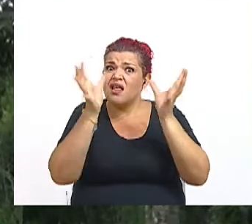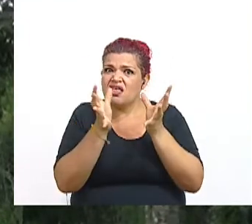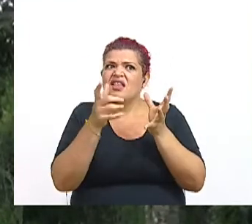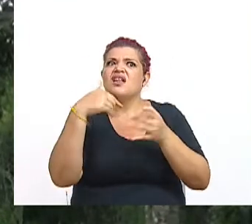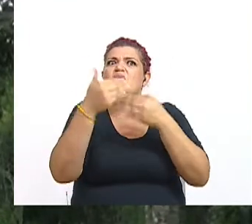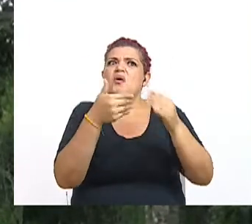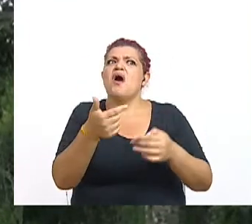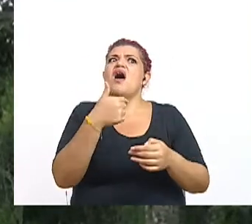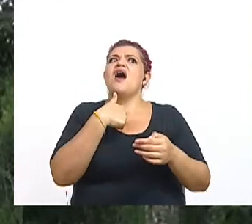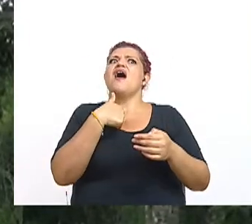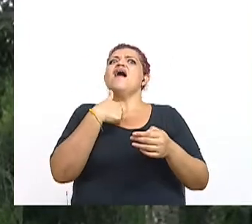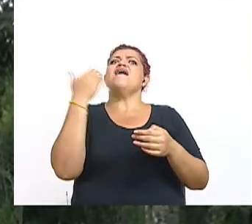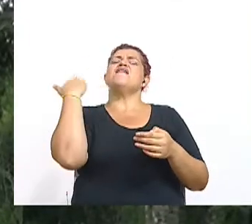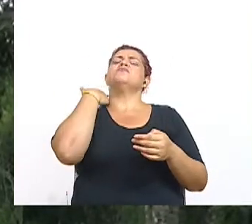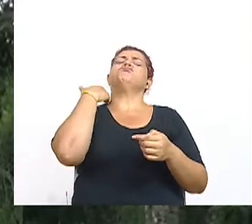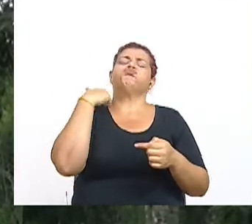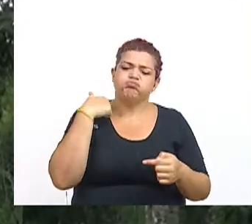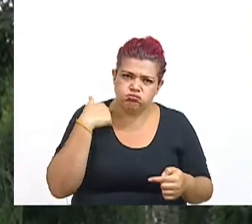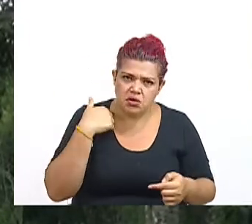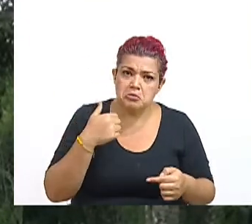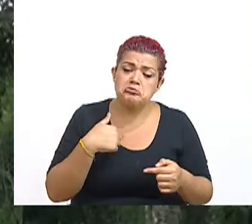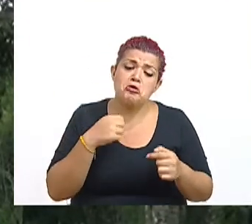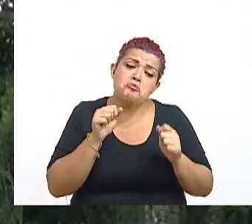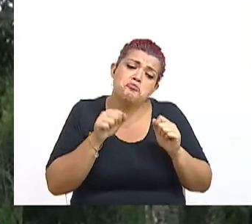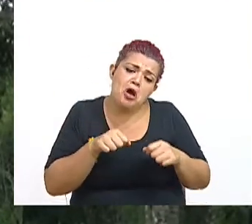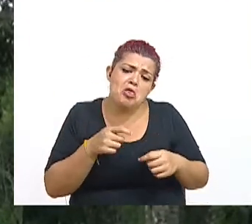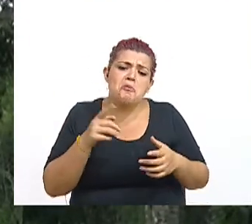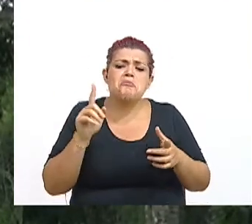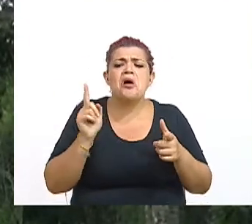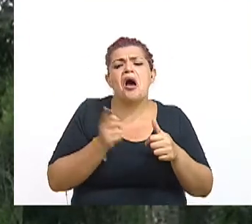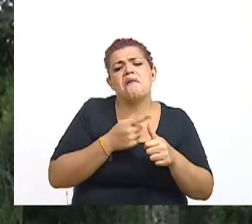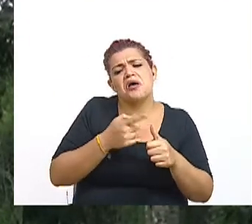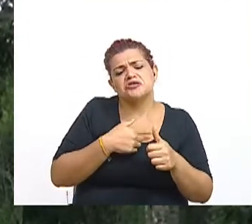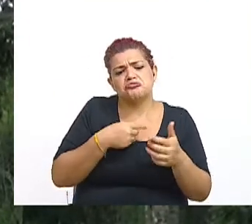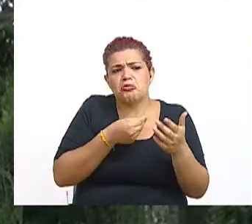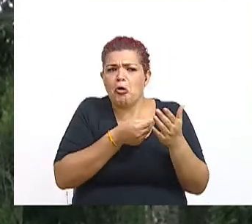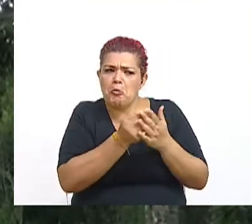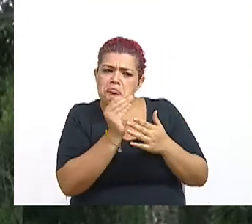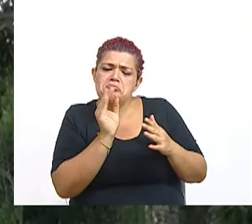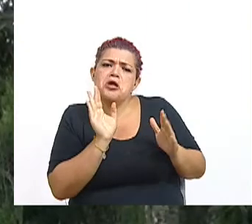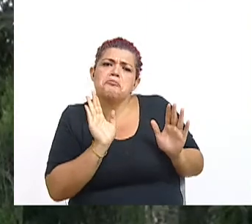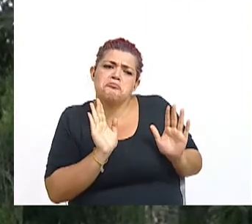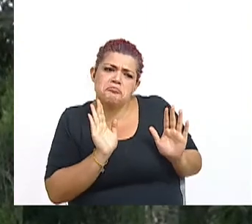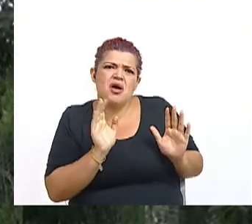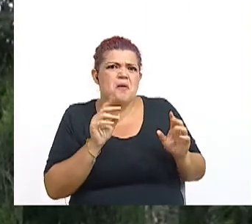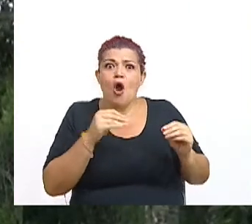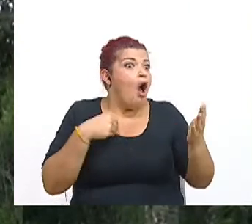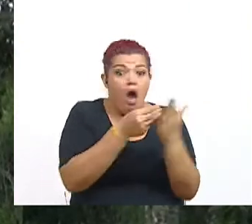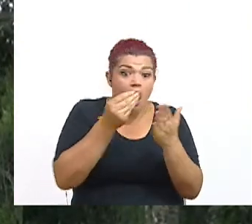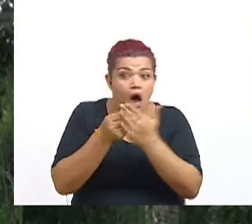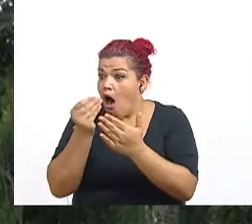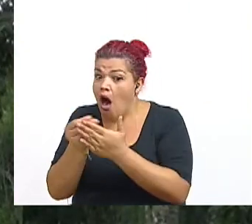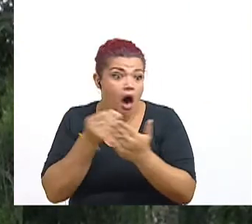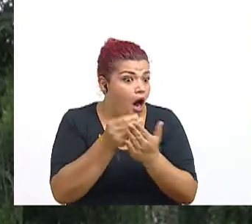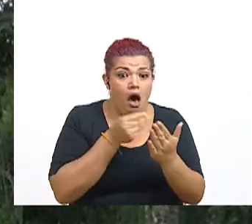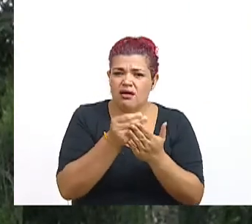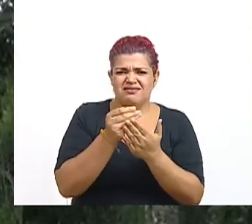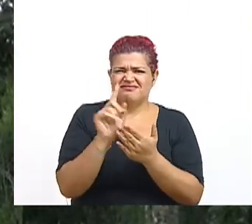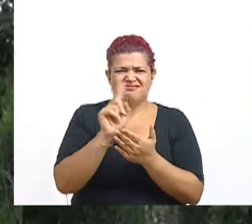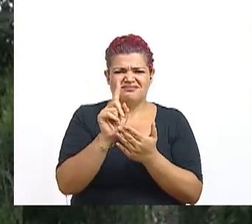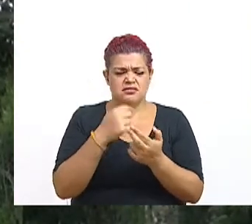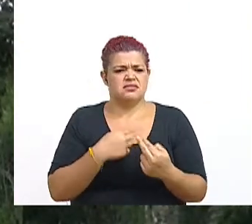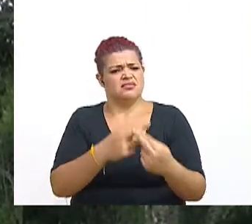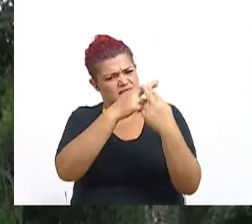Claro, muchas veces nos podemos dar algún que otro gusto, eso está bien, pero no comprar por impulso. Debemos de adoptar una responsabilidad con el